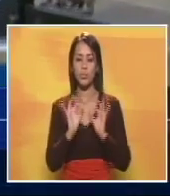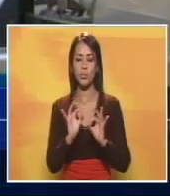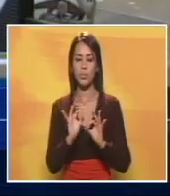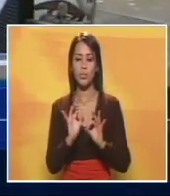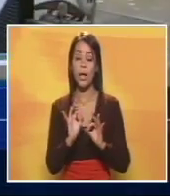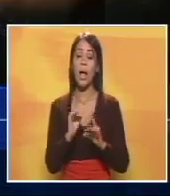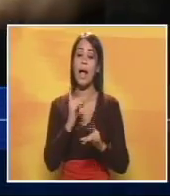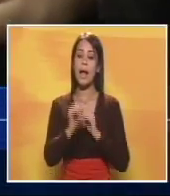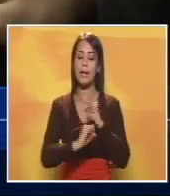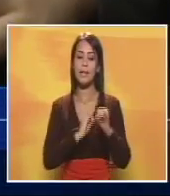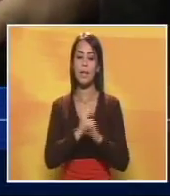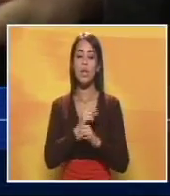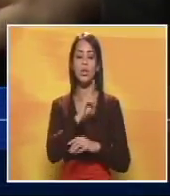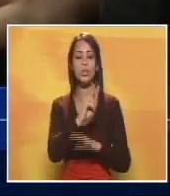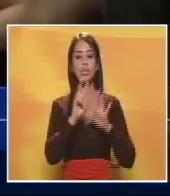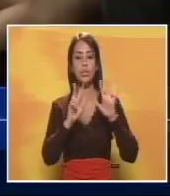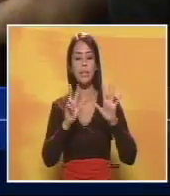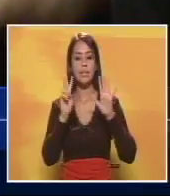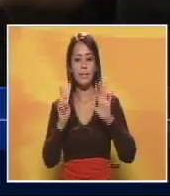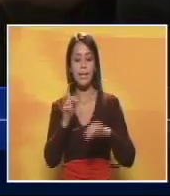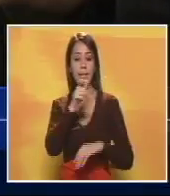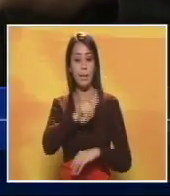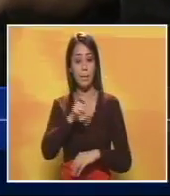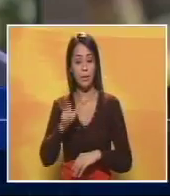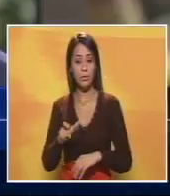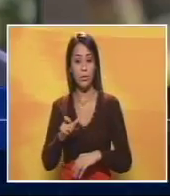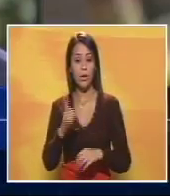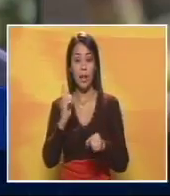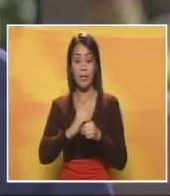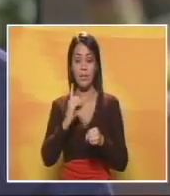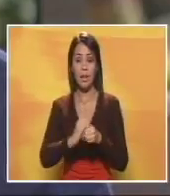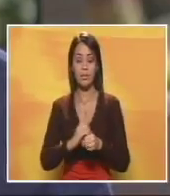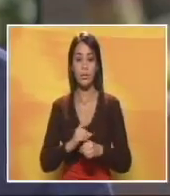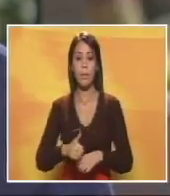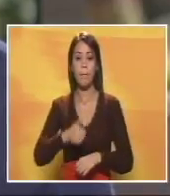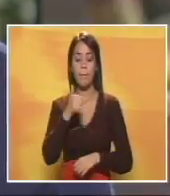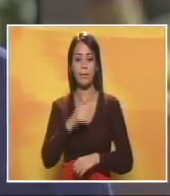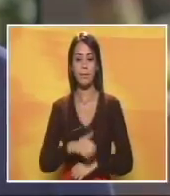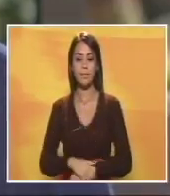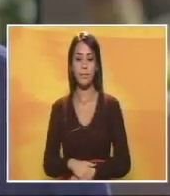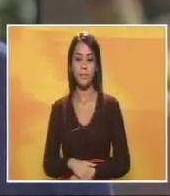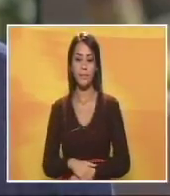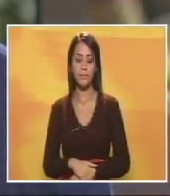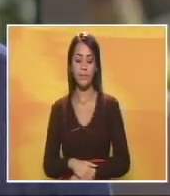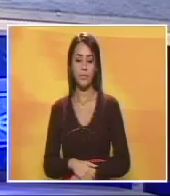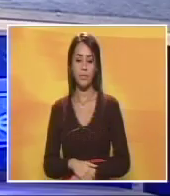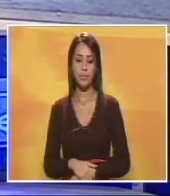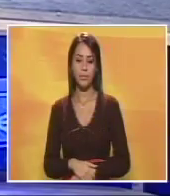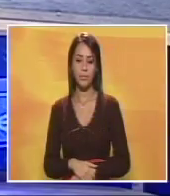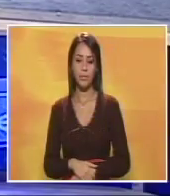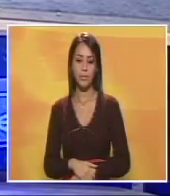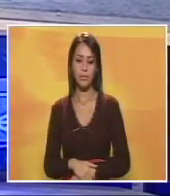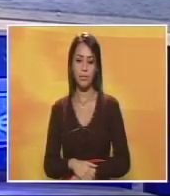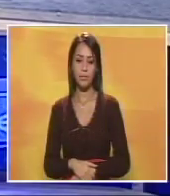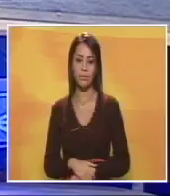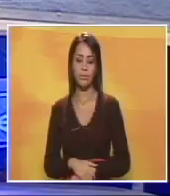a la información de 87 millones de perfiles en todo el mundo, 37 millones más de lo calculado.